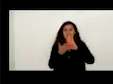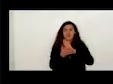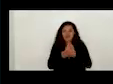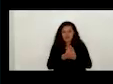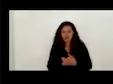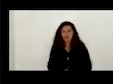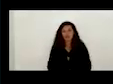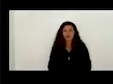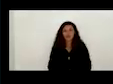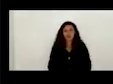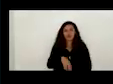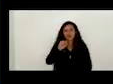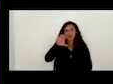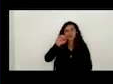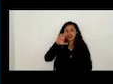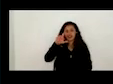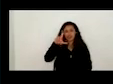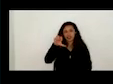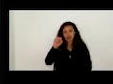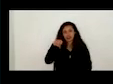Scarlett Martínez, las frutas,